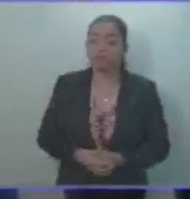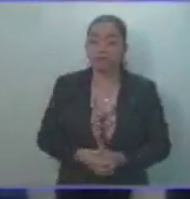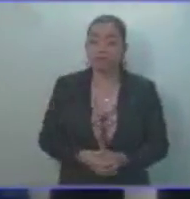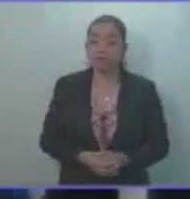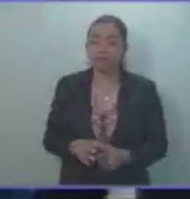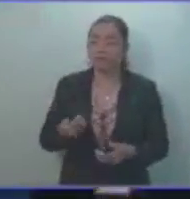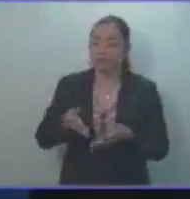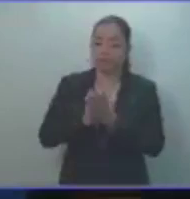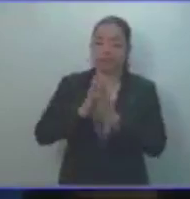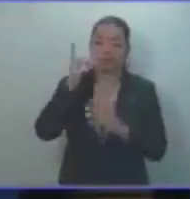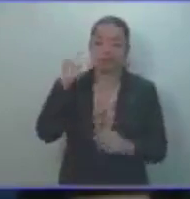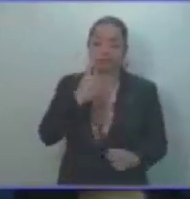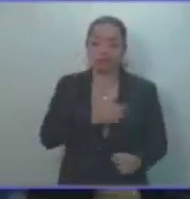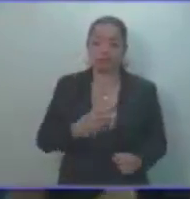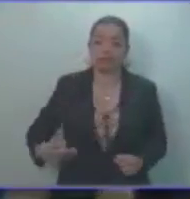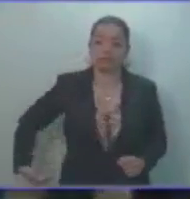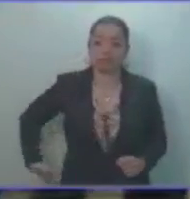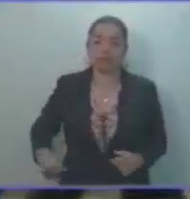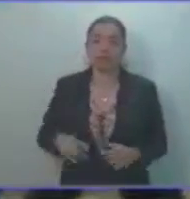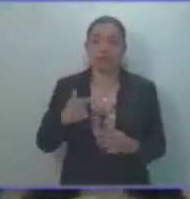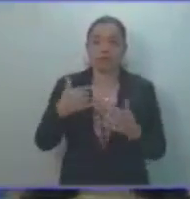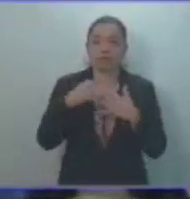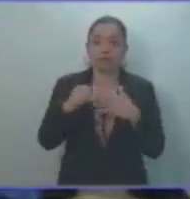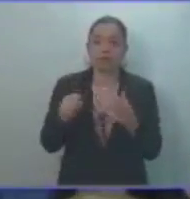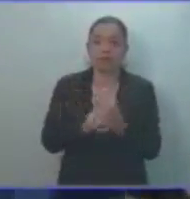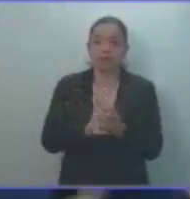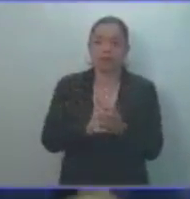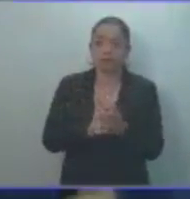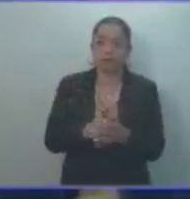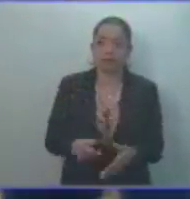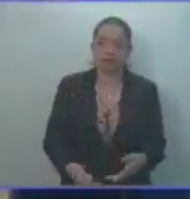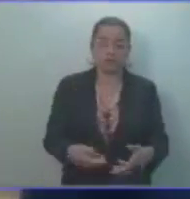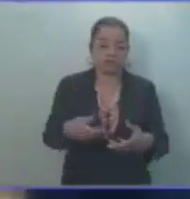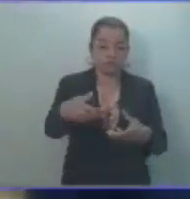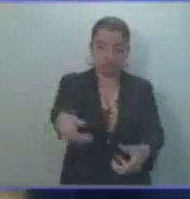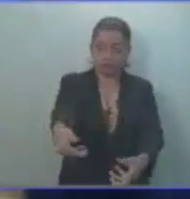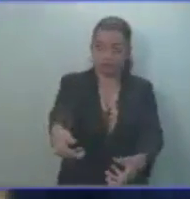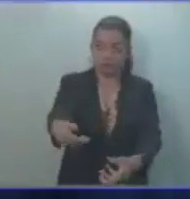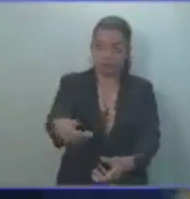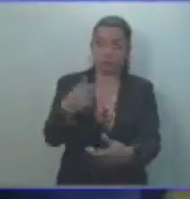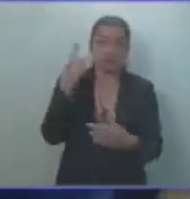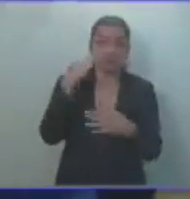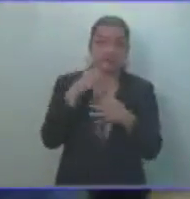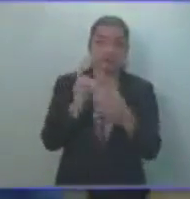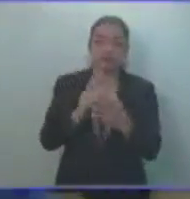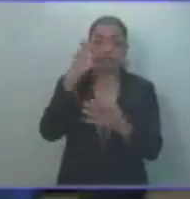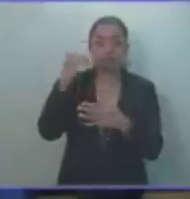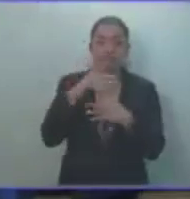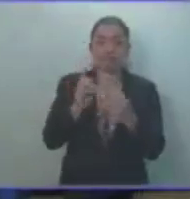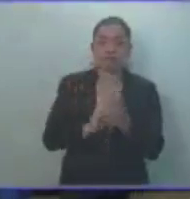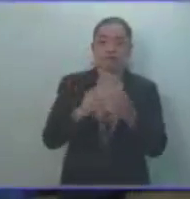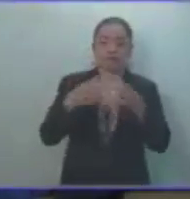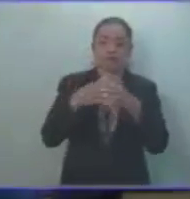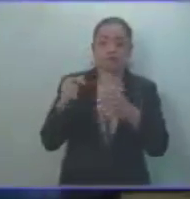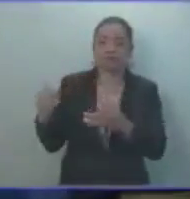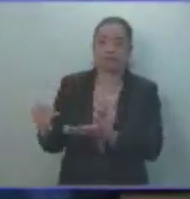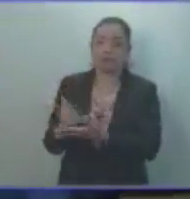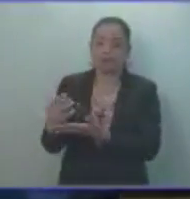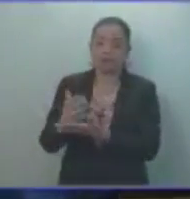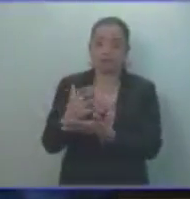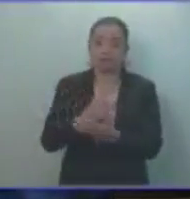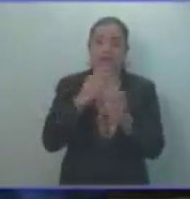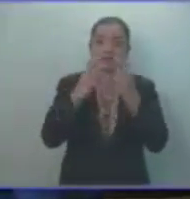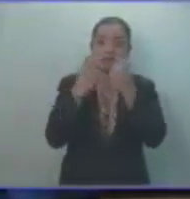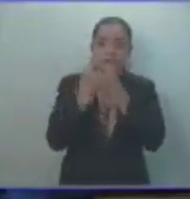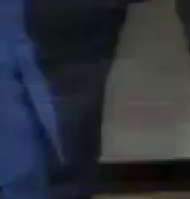Pedimos al señor presidente de la Asamblea Legislativa que pueda recibirlos. Le acompañan diputados y diputadas de la Comisión de Hacienda y